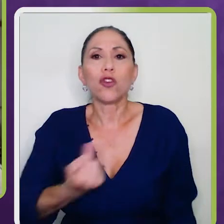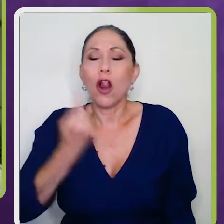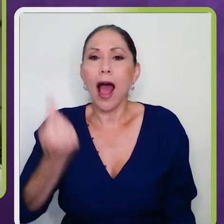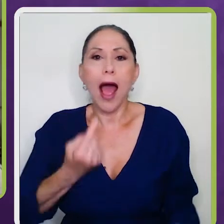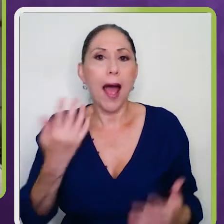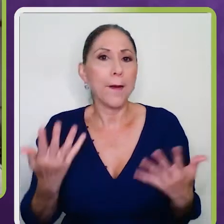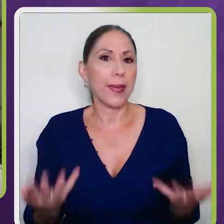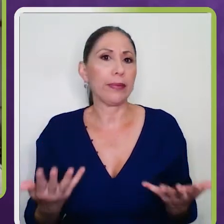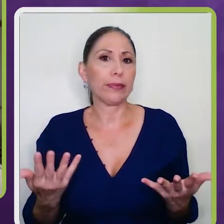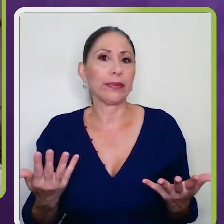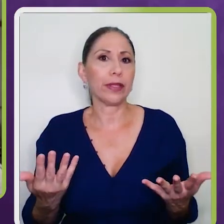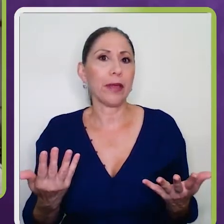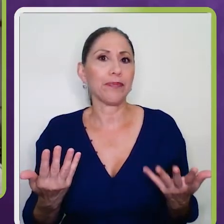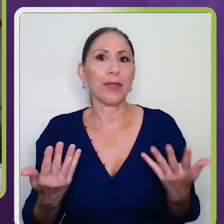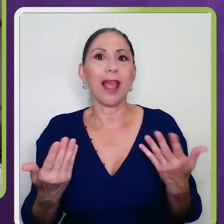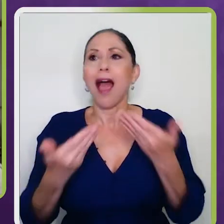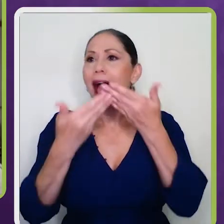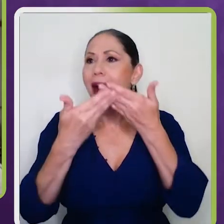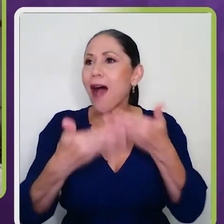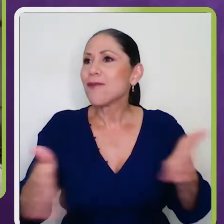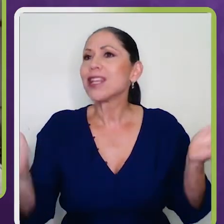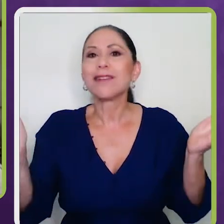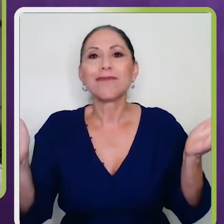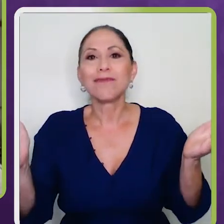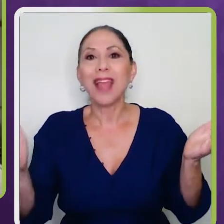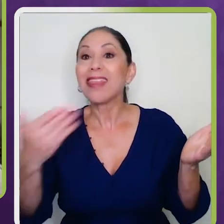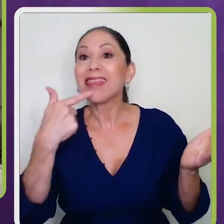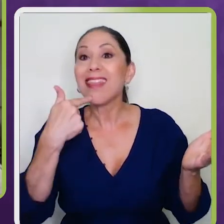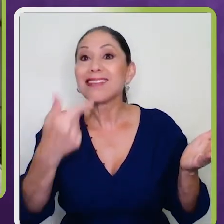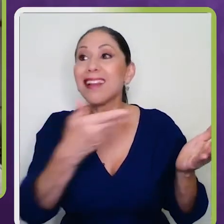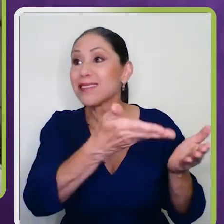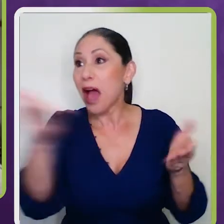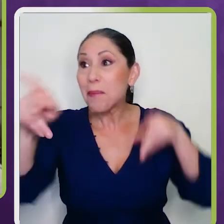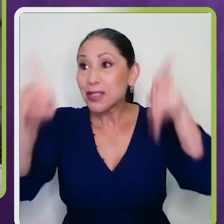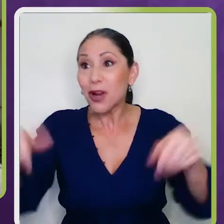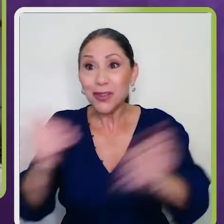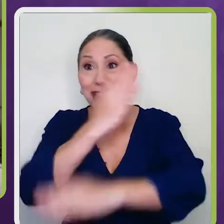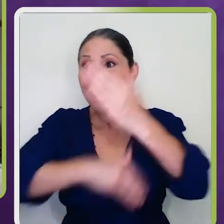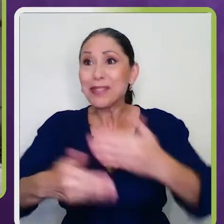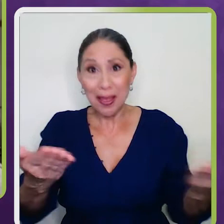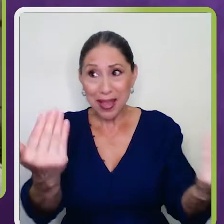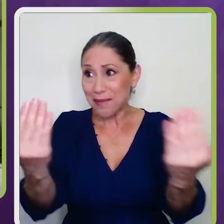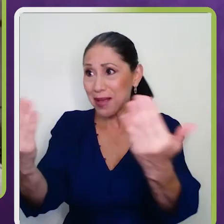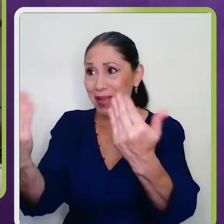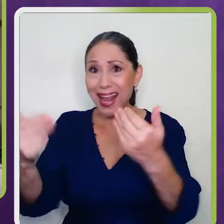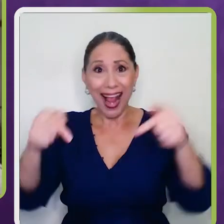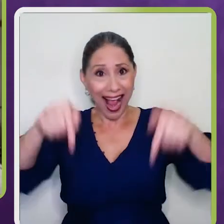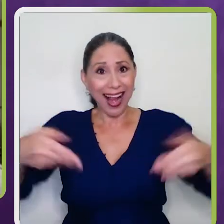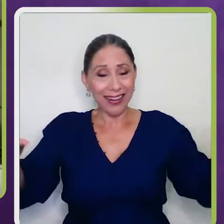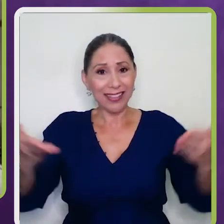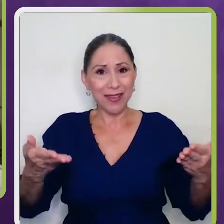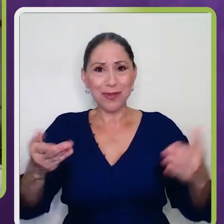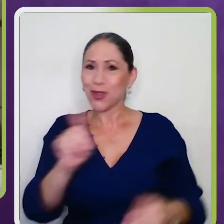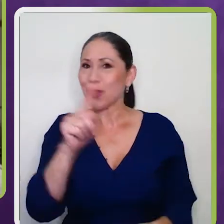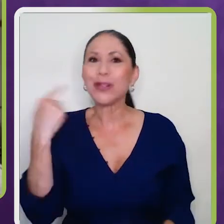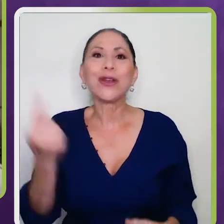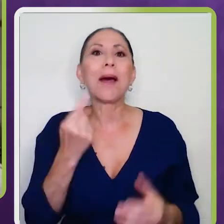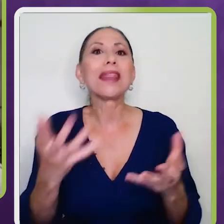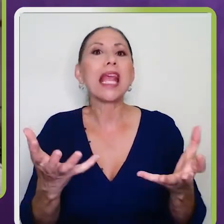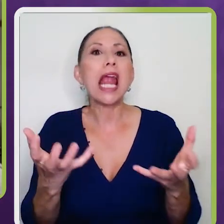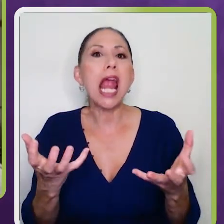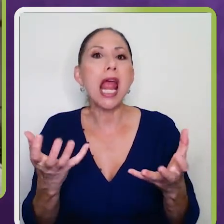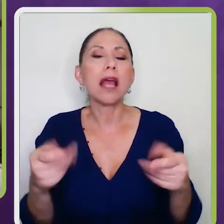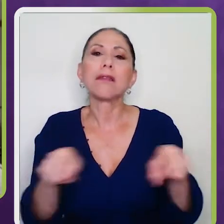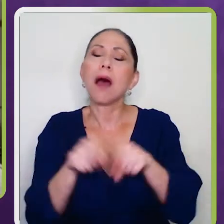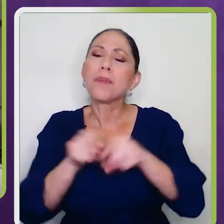de abrir las puertas y decirles a todas las personas con discapacidad, sí, vengan, acá los recibimos, porque no es solo la buena intención, sino que